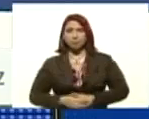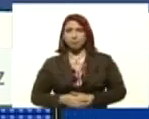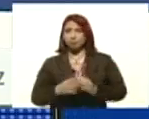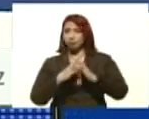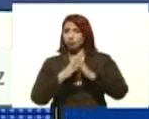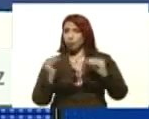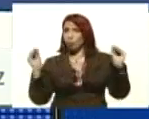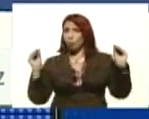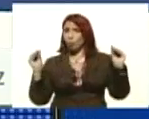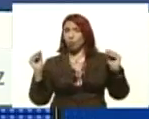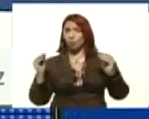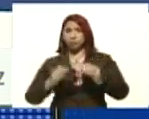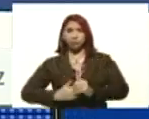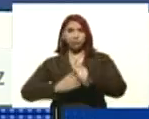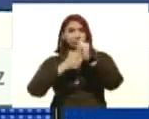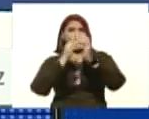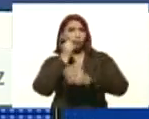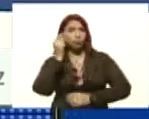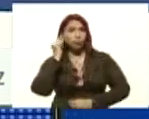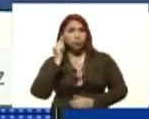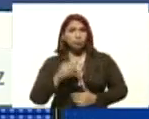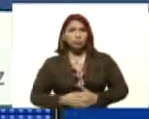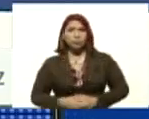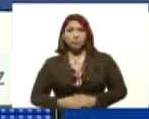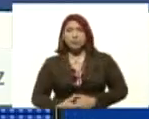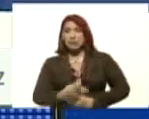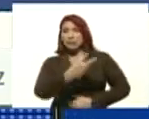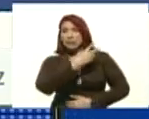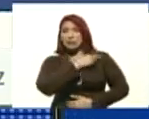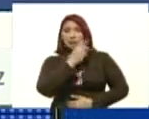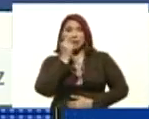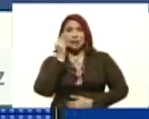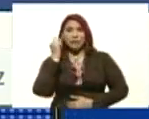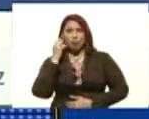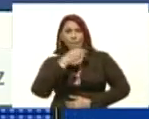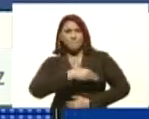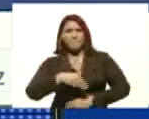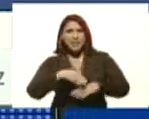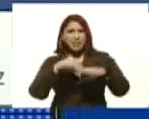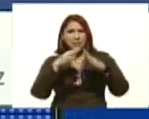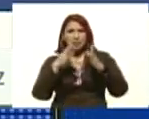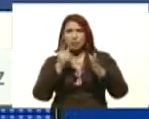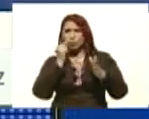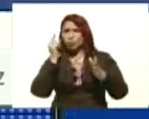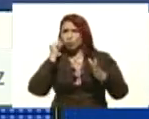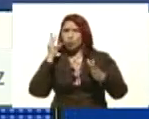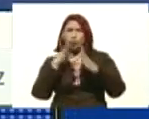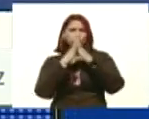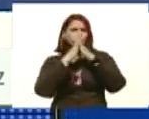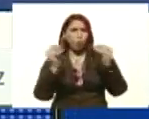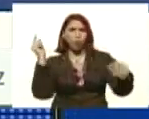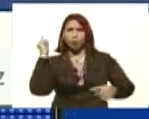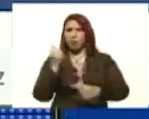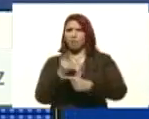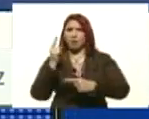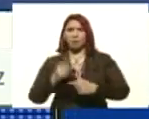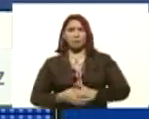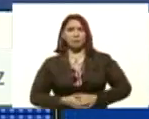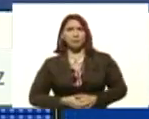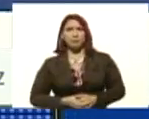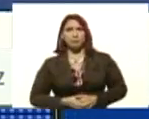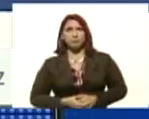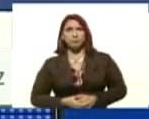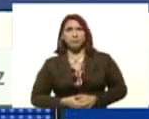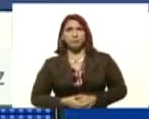todas, líderes y lideresas, jefas y jefes, ministros y ministras, todas.